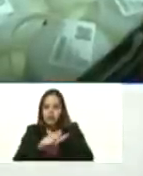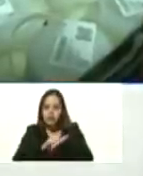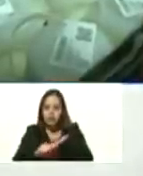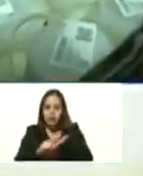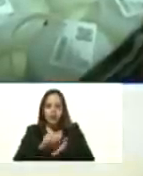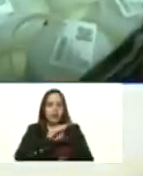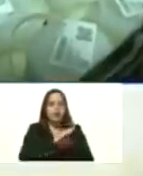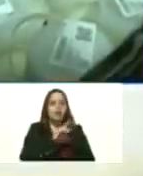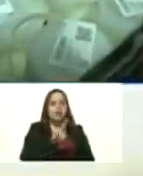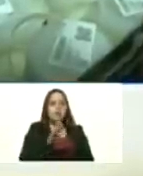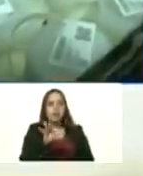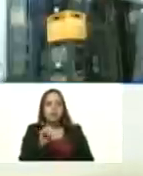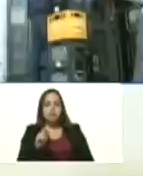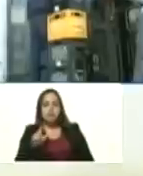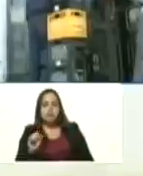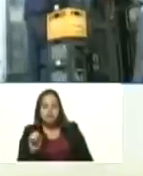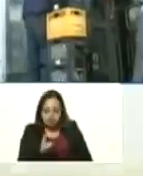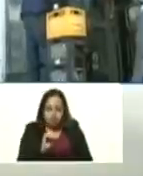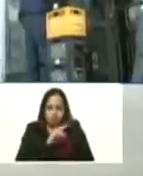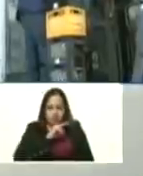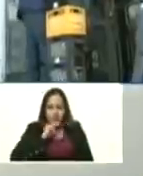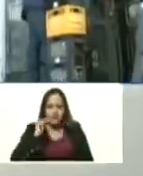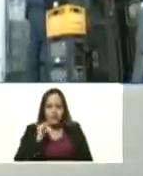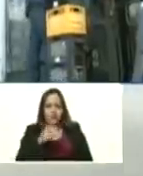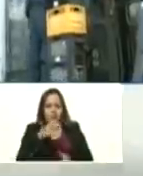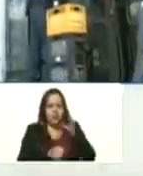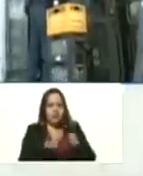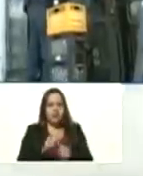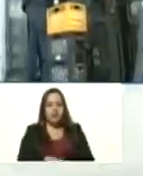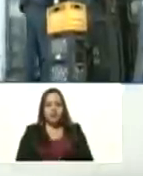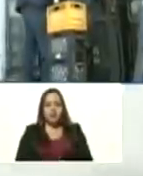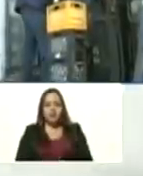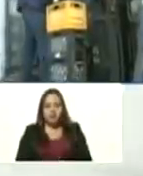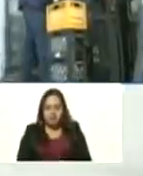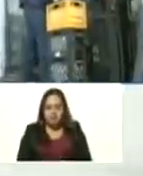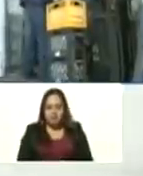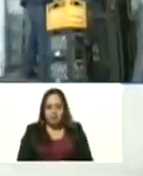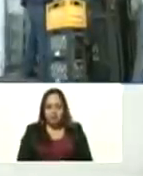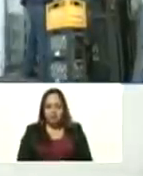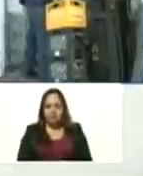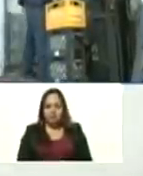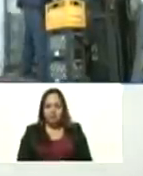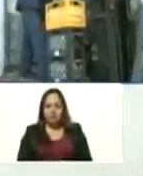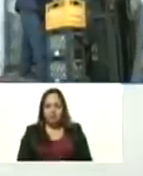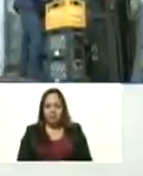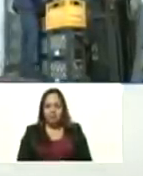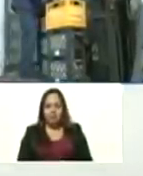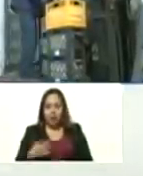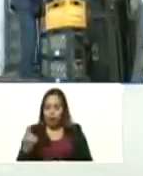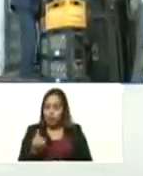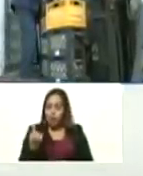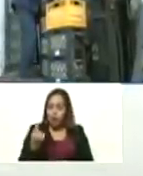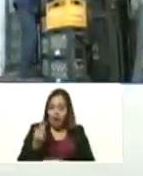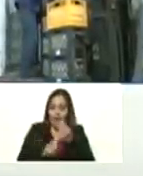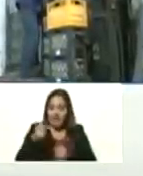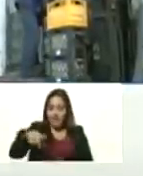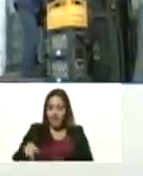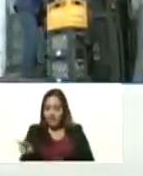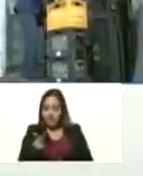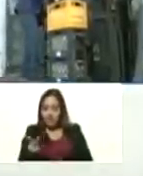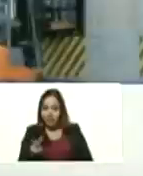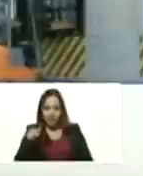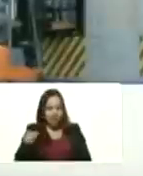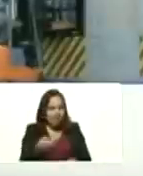o un dulce de leche de búfala aaaa eso sólo se hace aquí esa